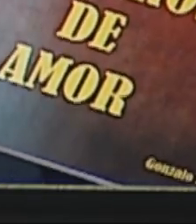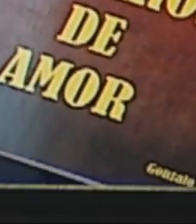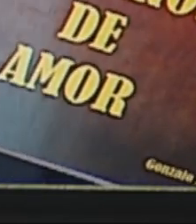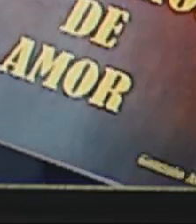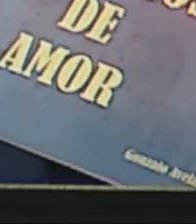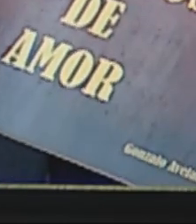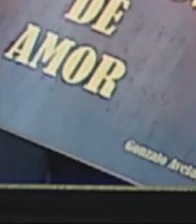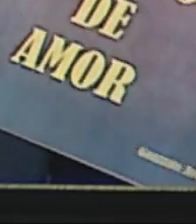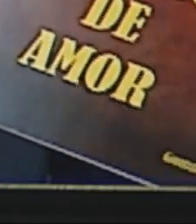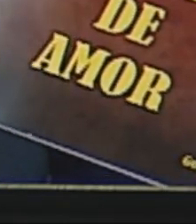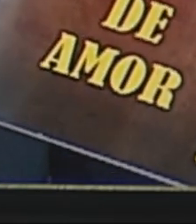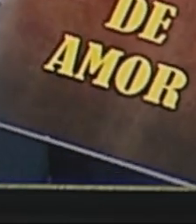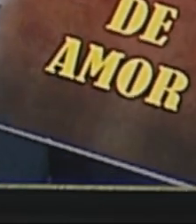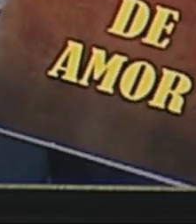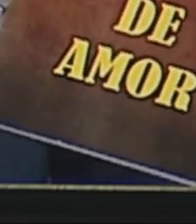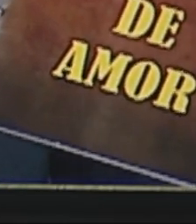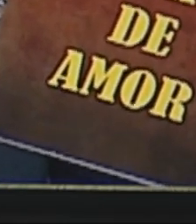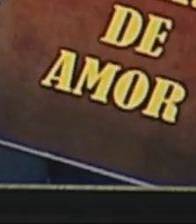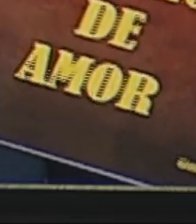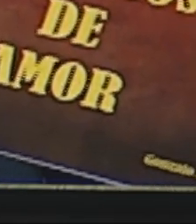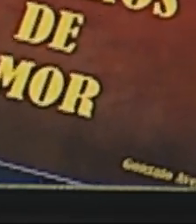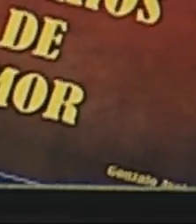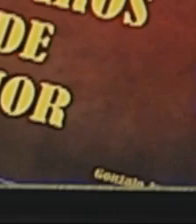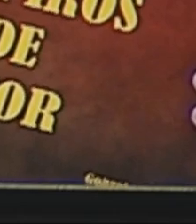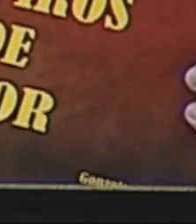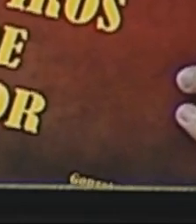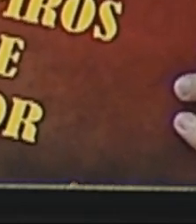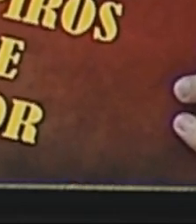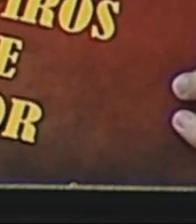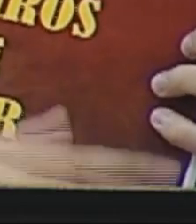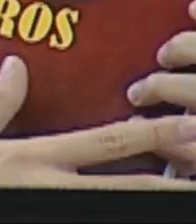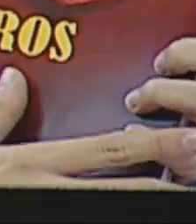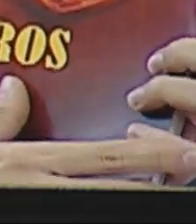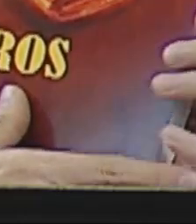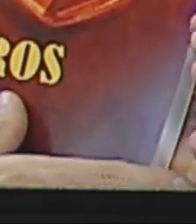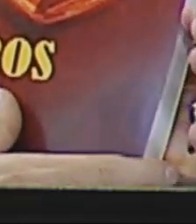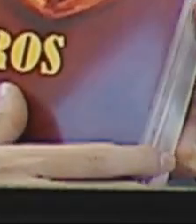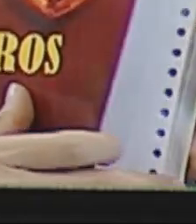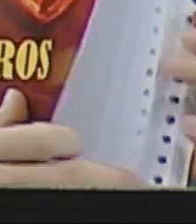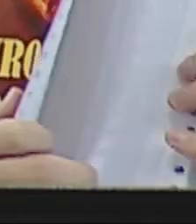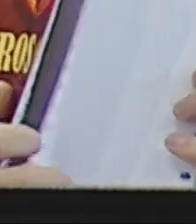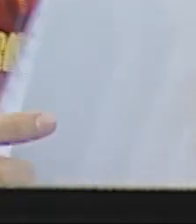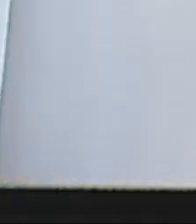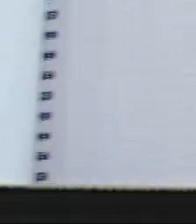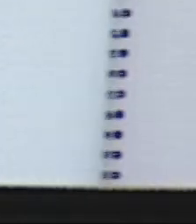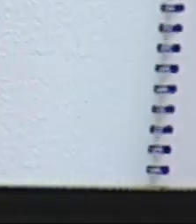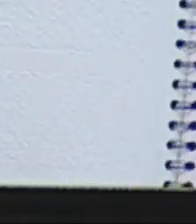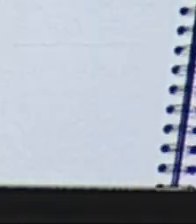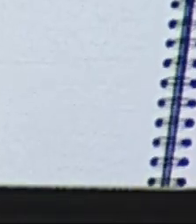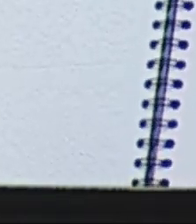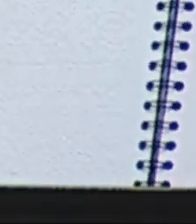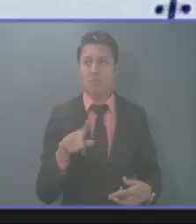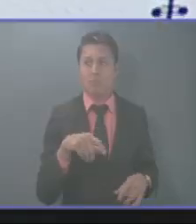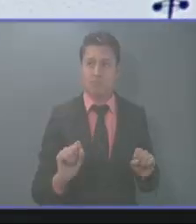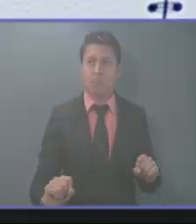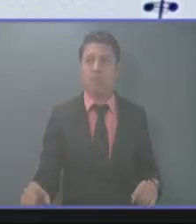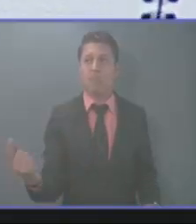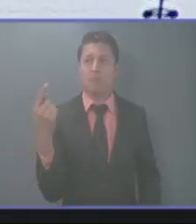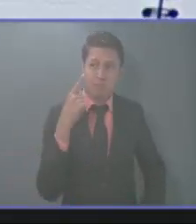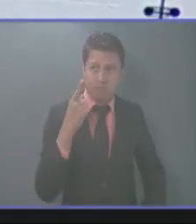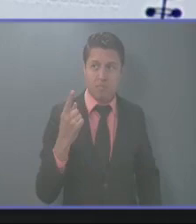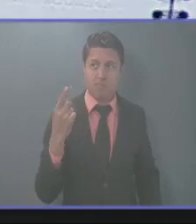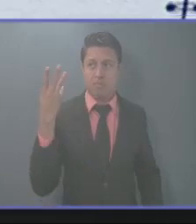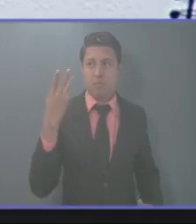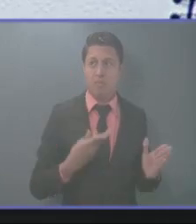ciego quien ha escrito un poemario y como se puede notar